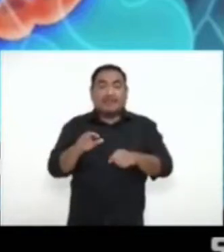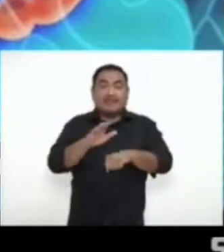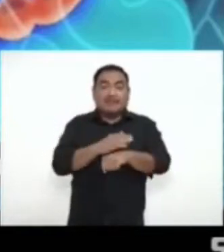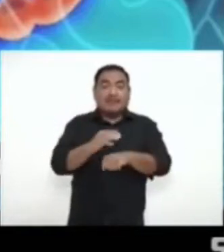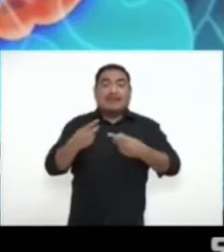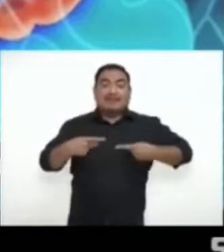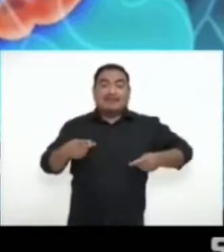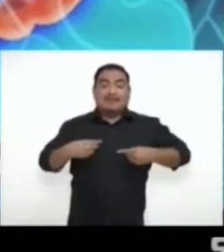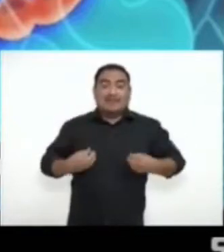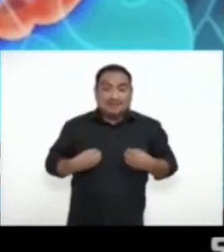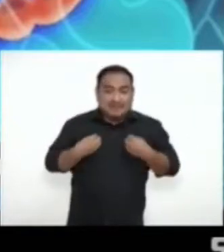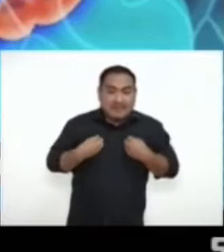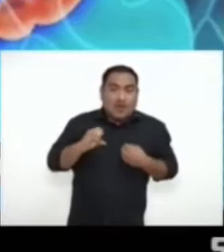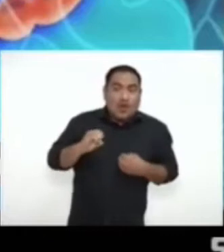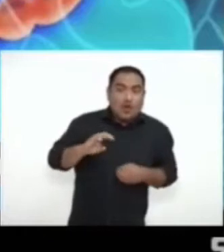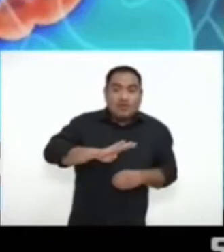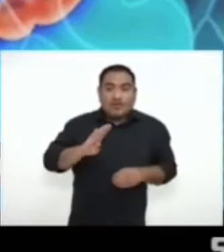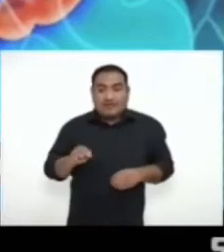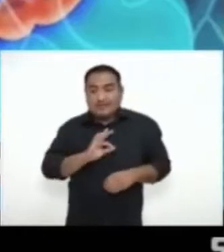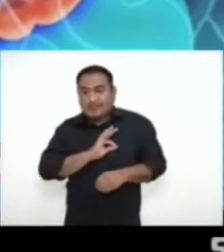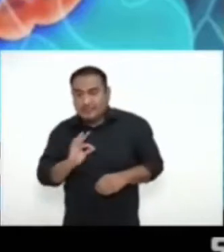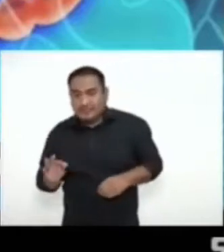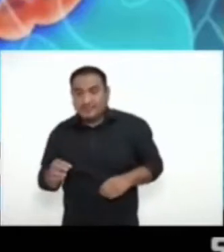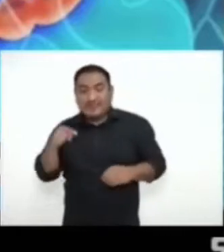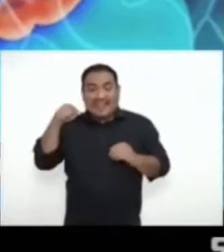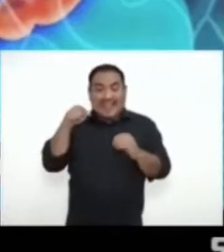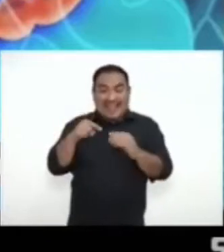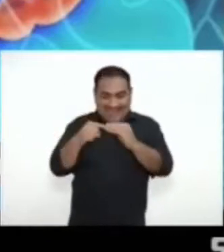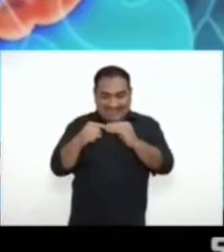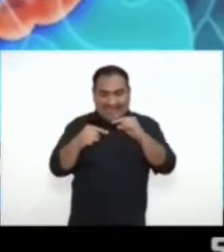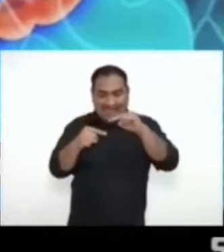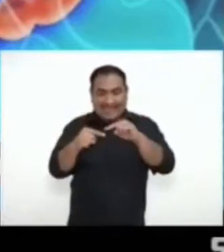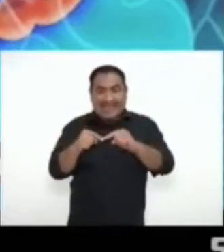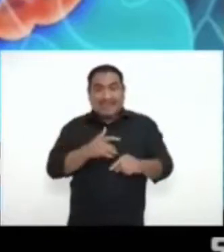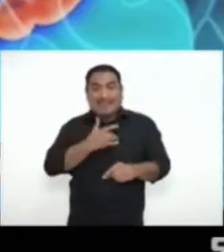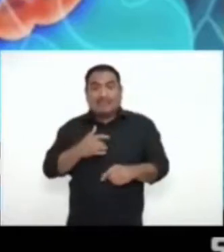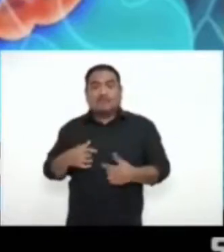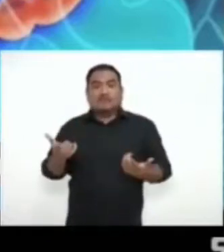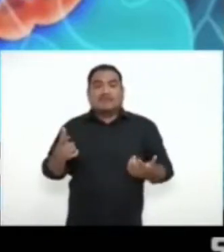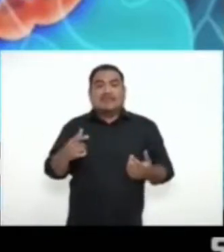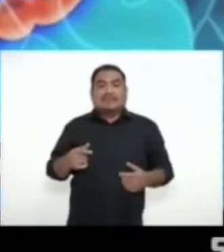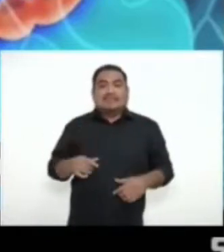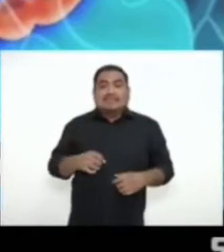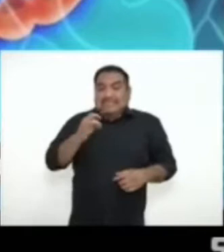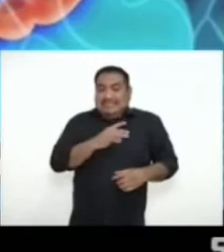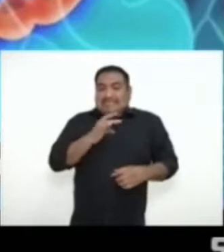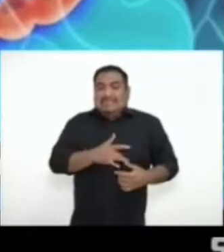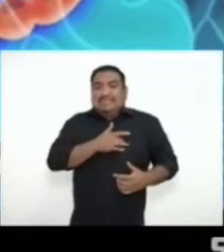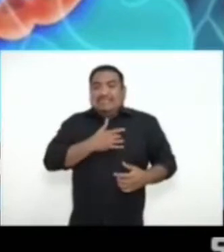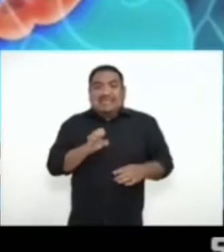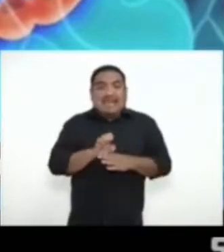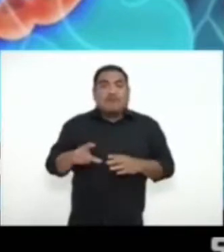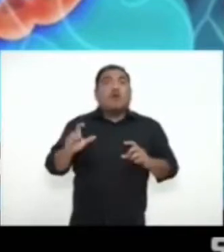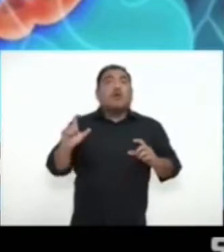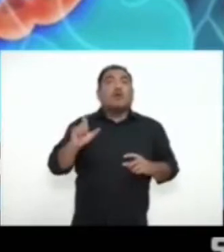supervivencia. Ella es la que percibe el miedo. Ve una amenaza y nuestro